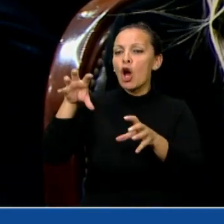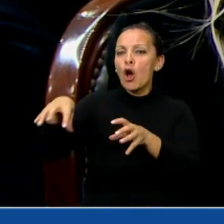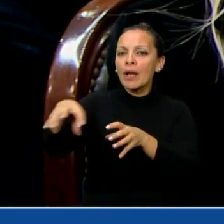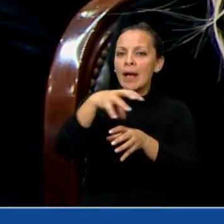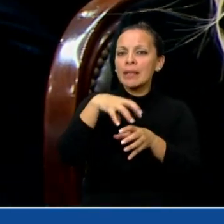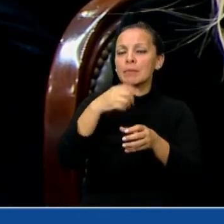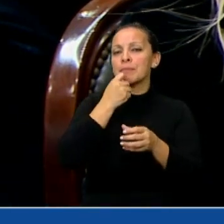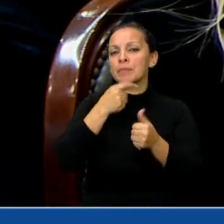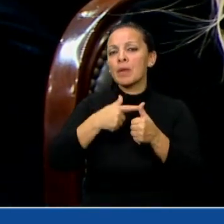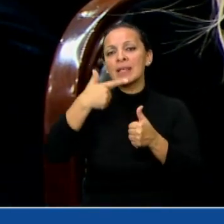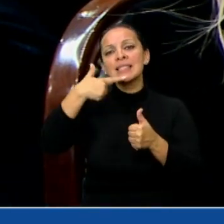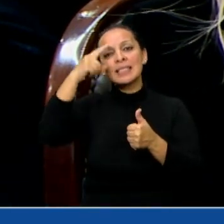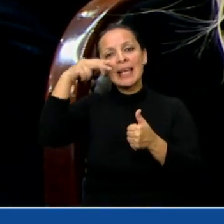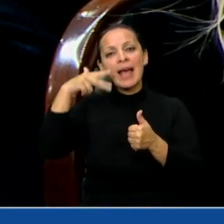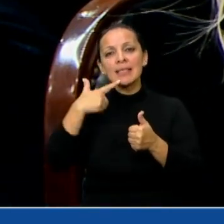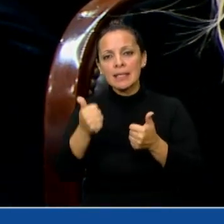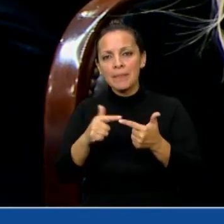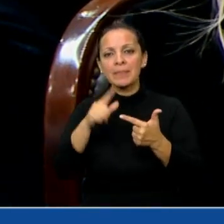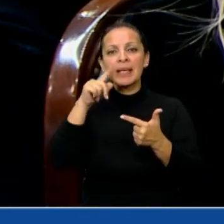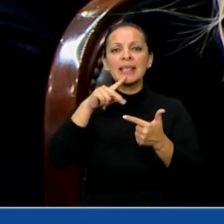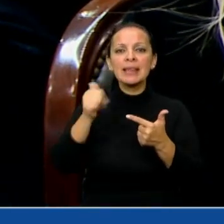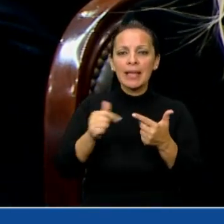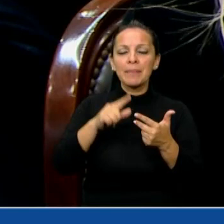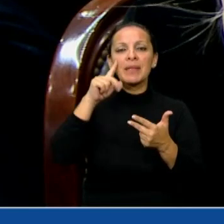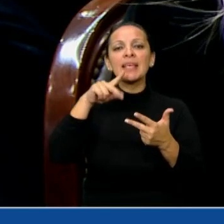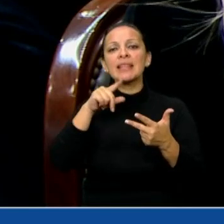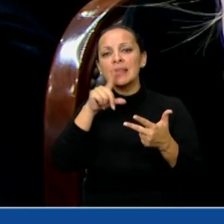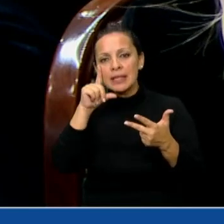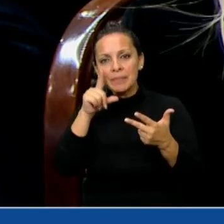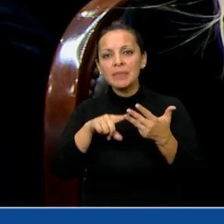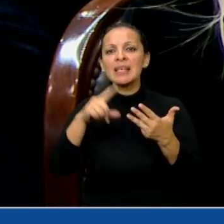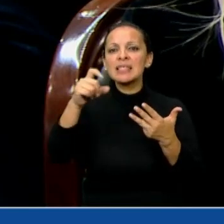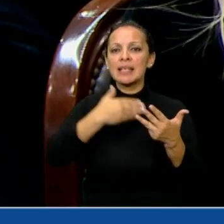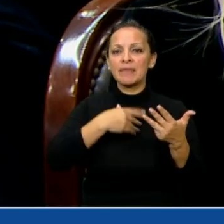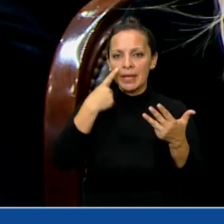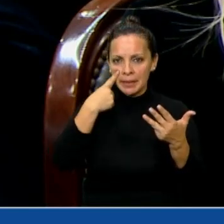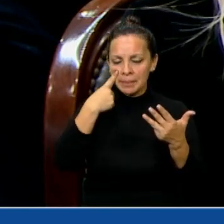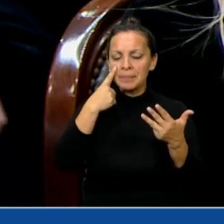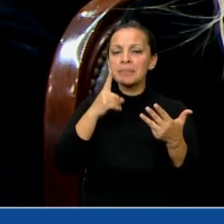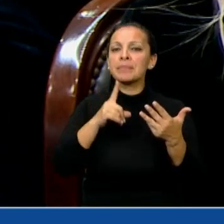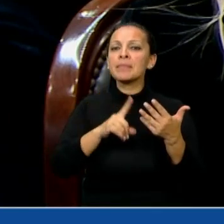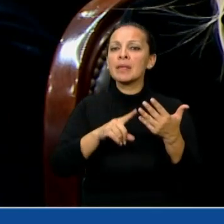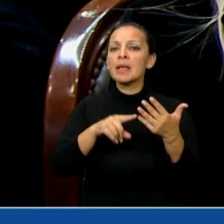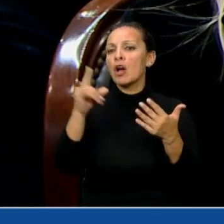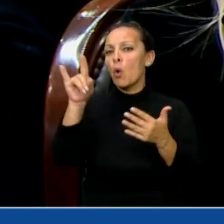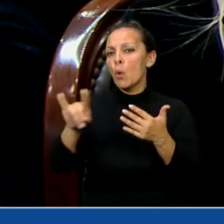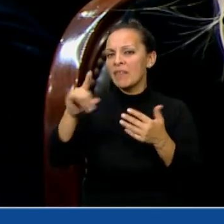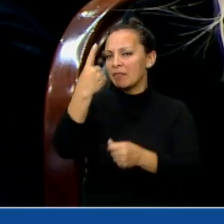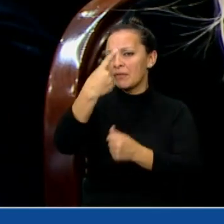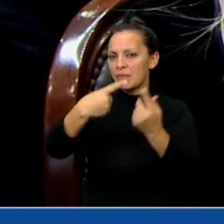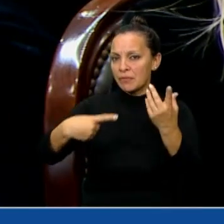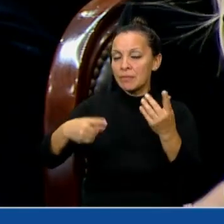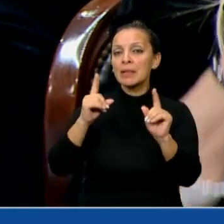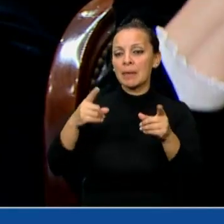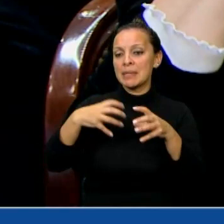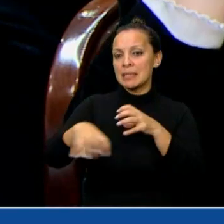el SENASA, el INTA, el INTI, el CFI y por universidades y por el